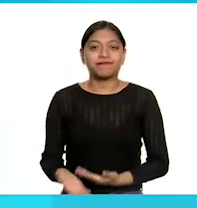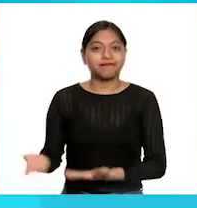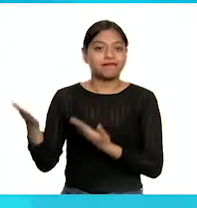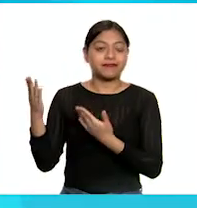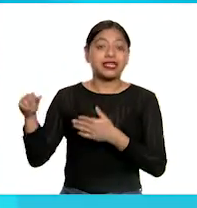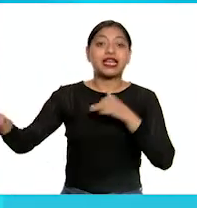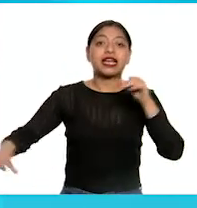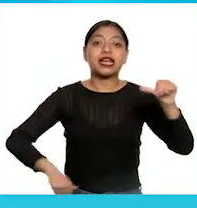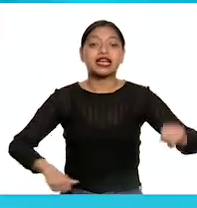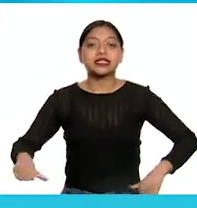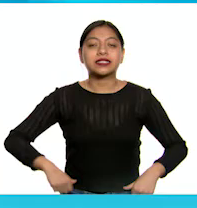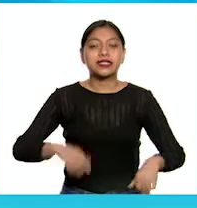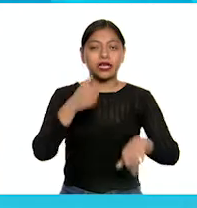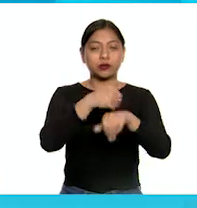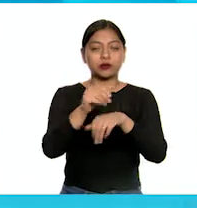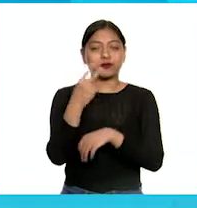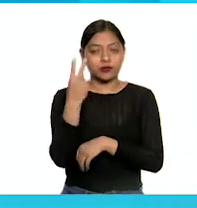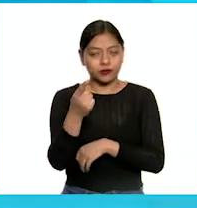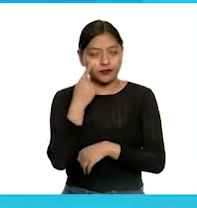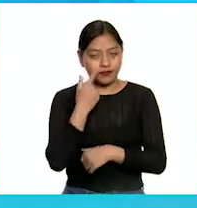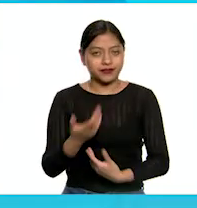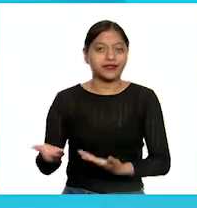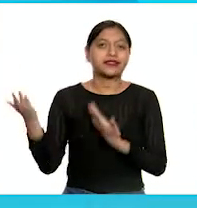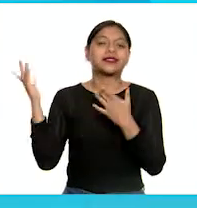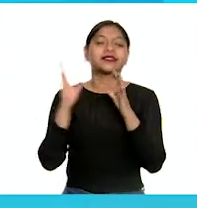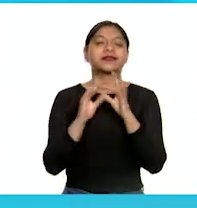la actividad número 2 y dice así: